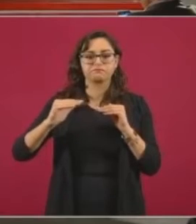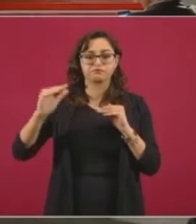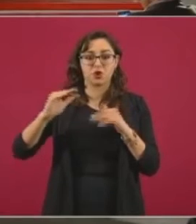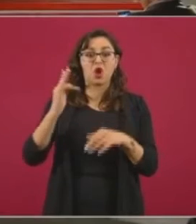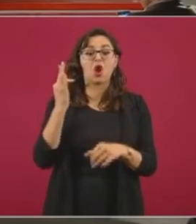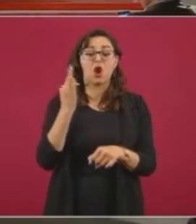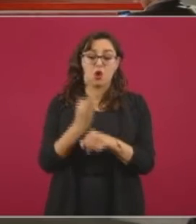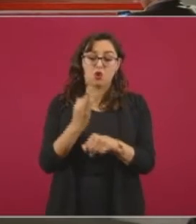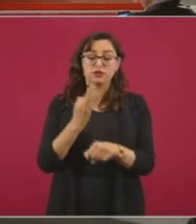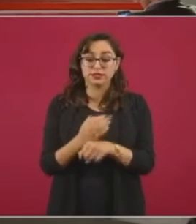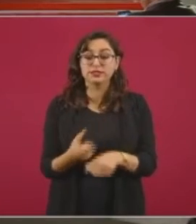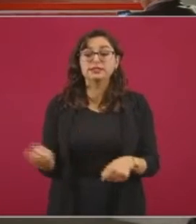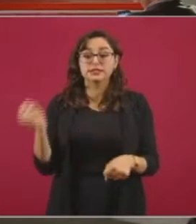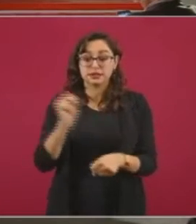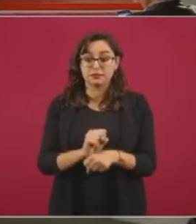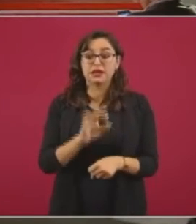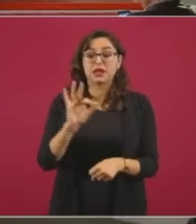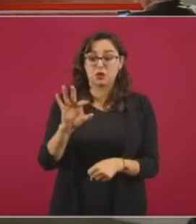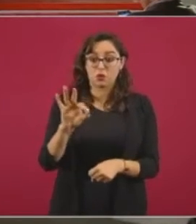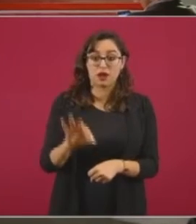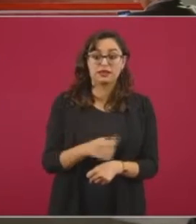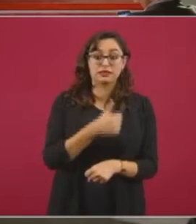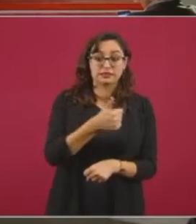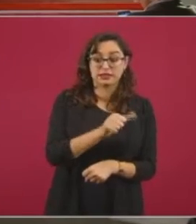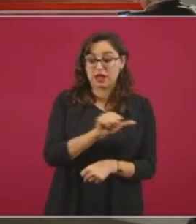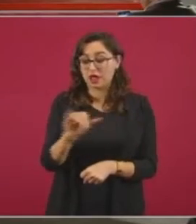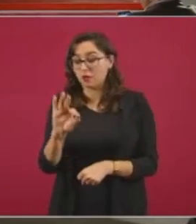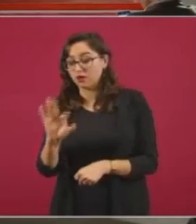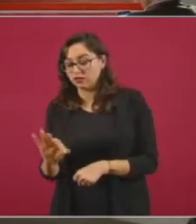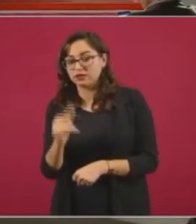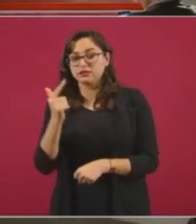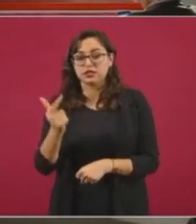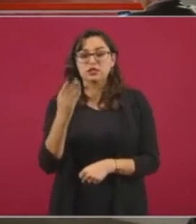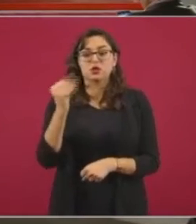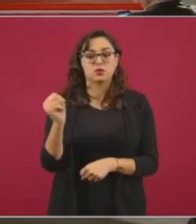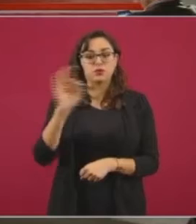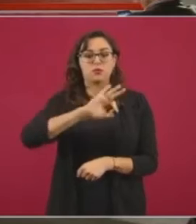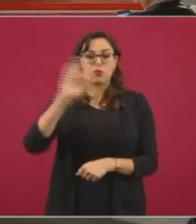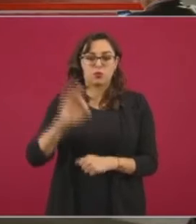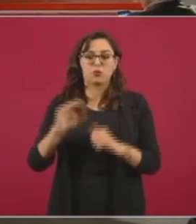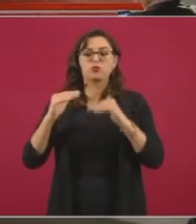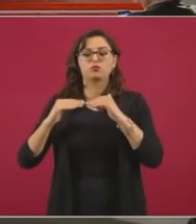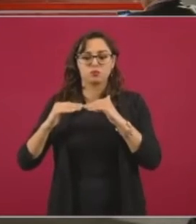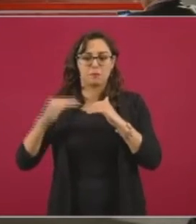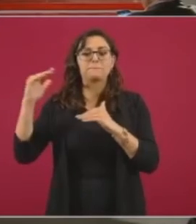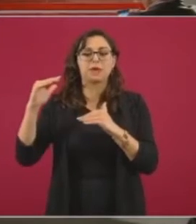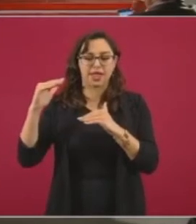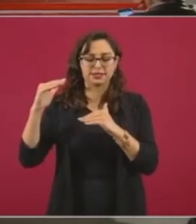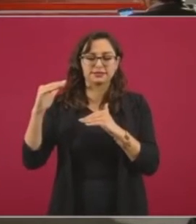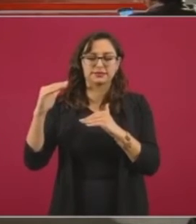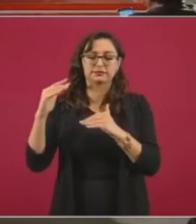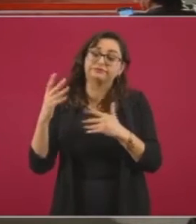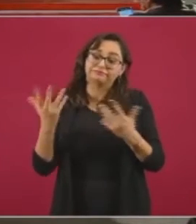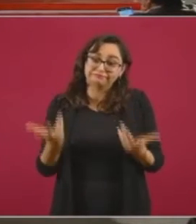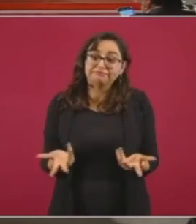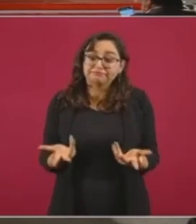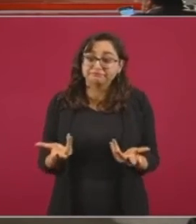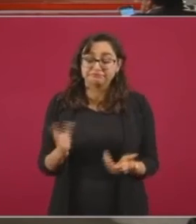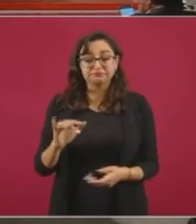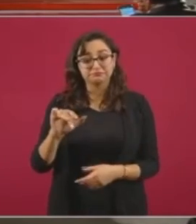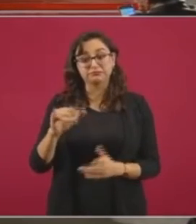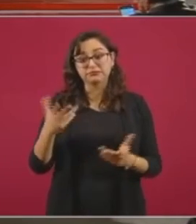momento de la semana 46 a la 47 hay un incremento del 9%, ya lo habíamos